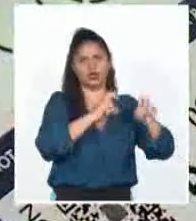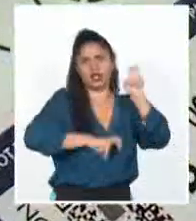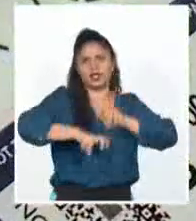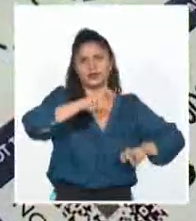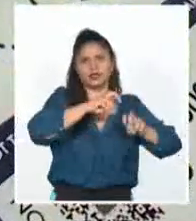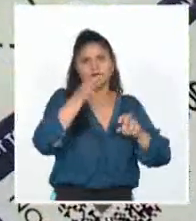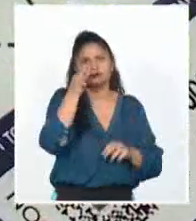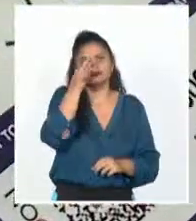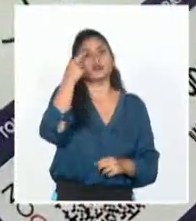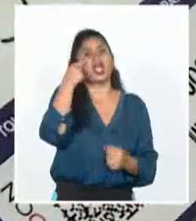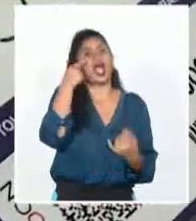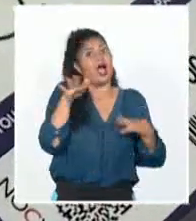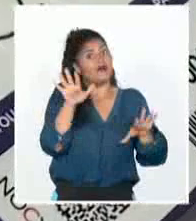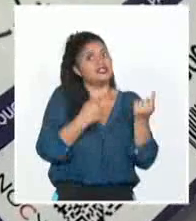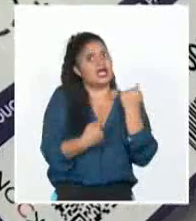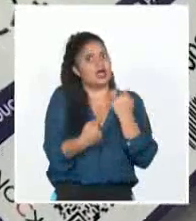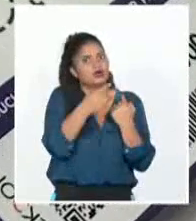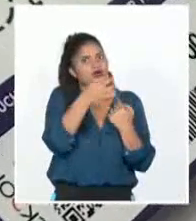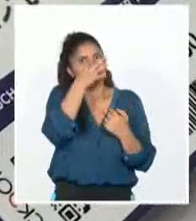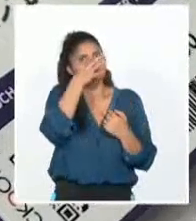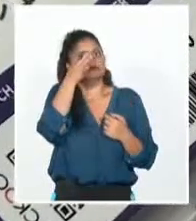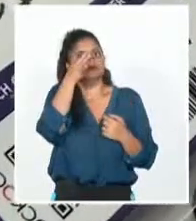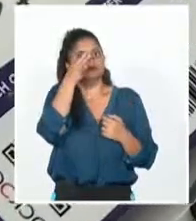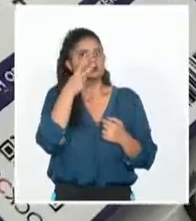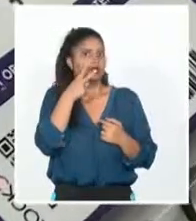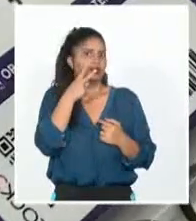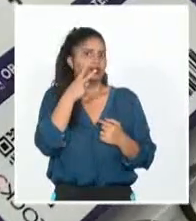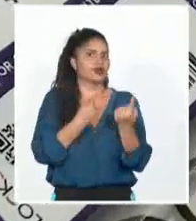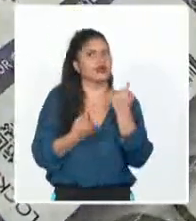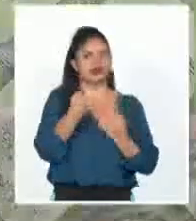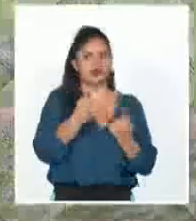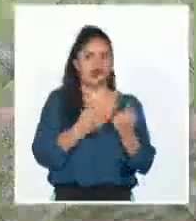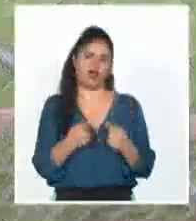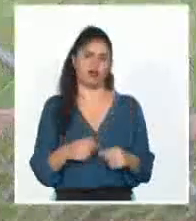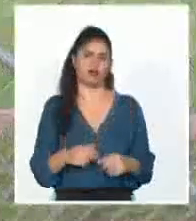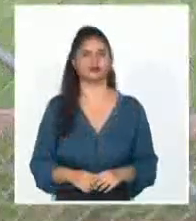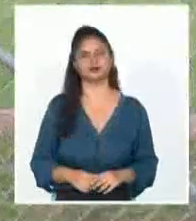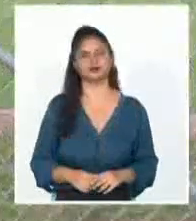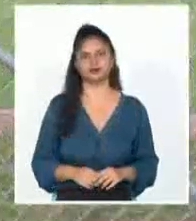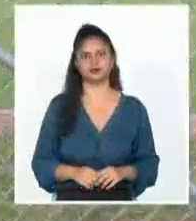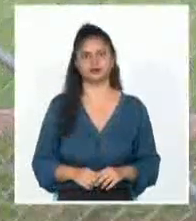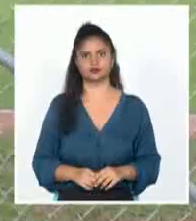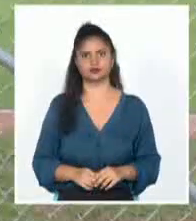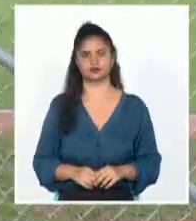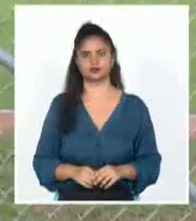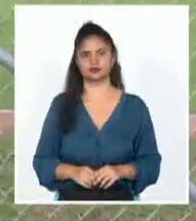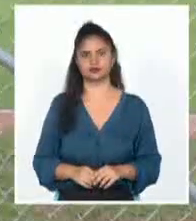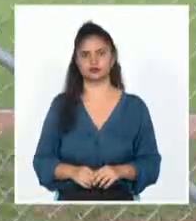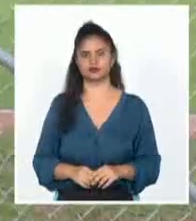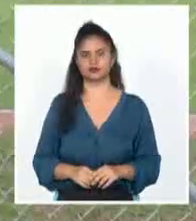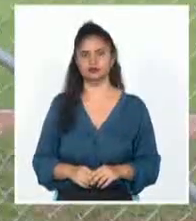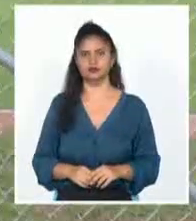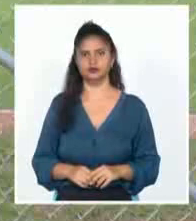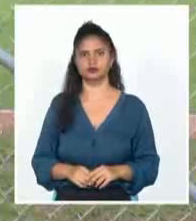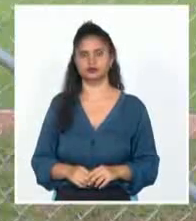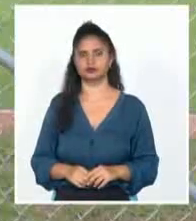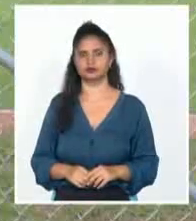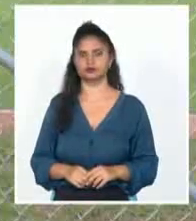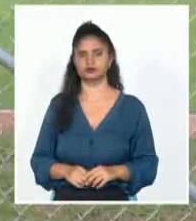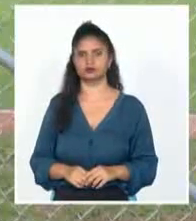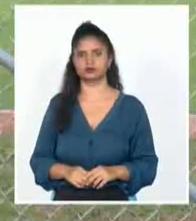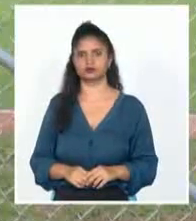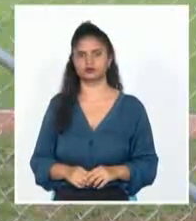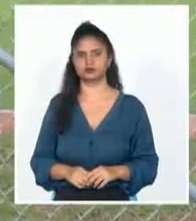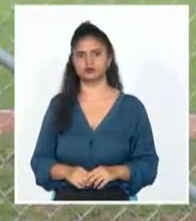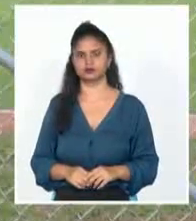estos juegos. Por primera vez en la historia de los controles antidopaje se está realizando sangre seca y esto marca un precedente en la lucha contra el